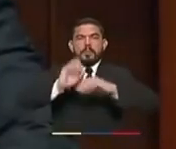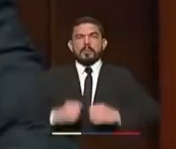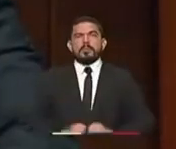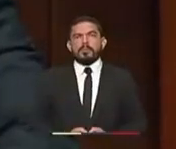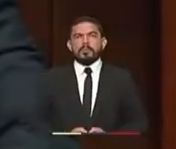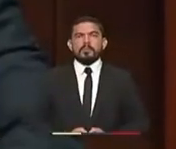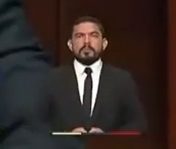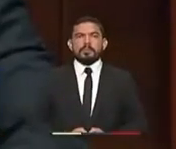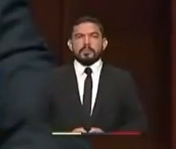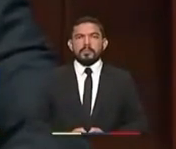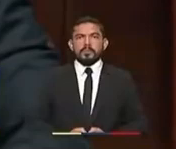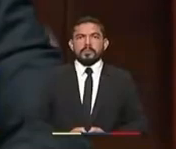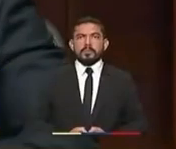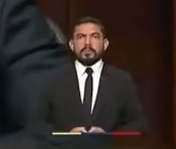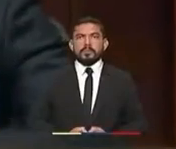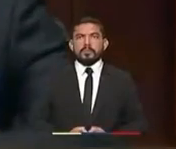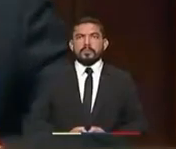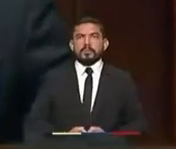de la República del Ecuador.